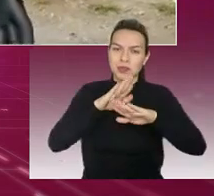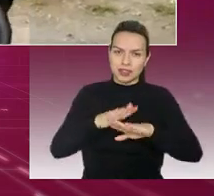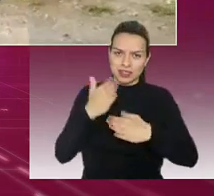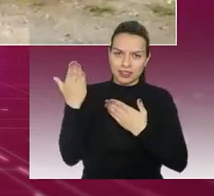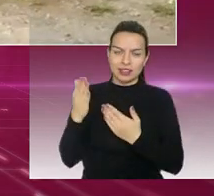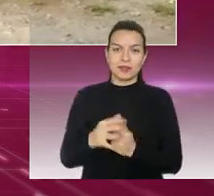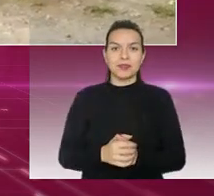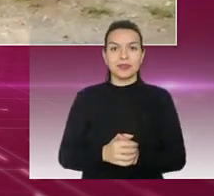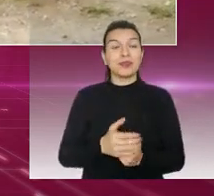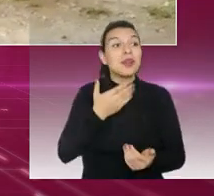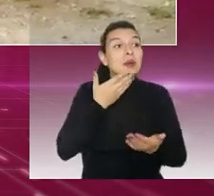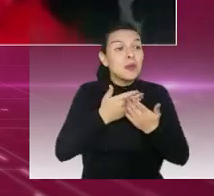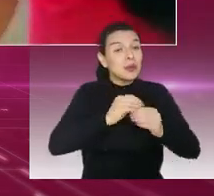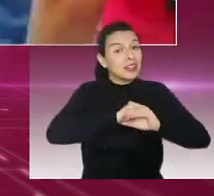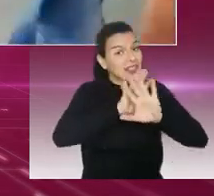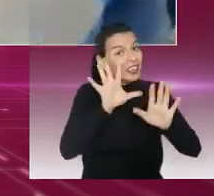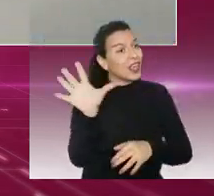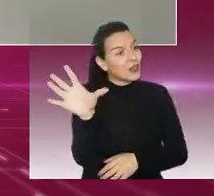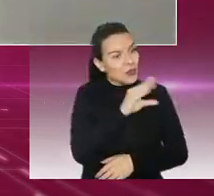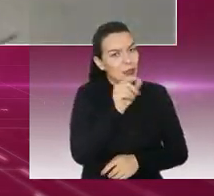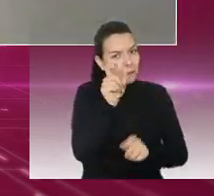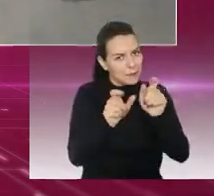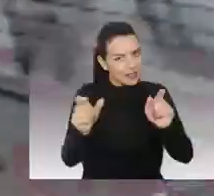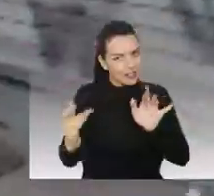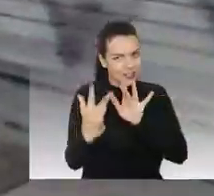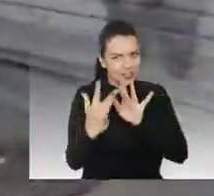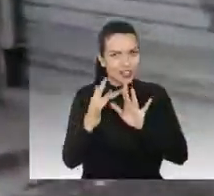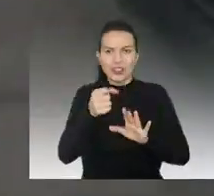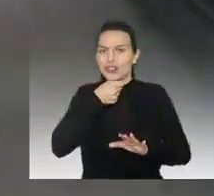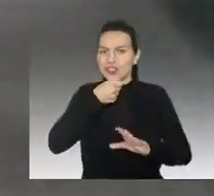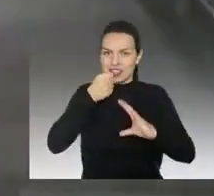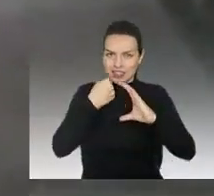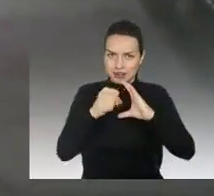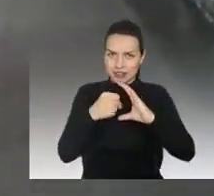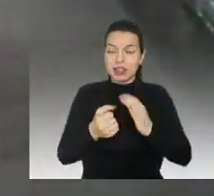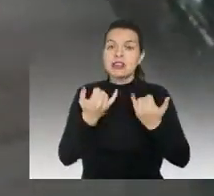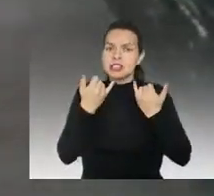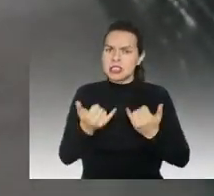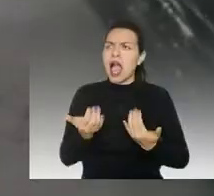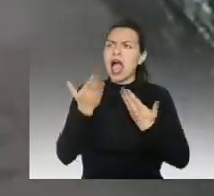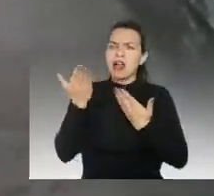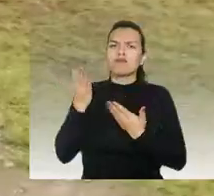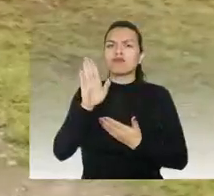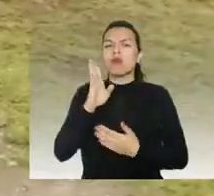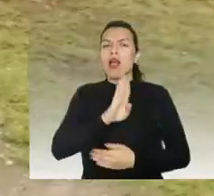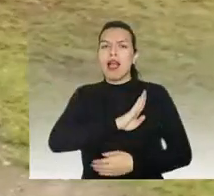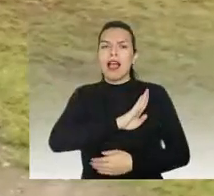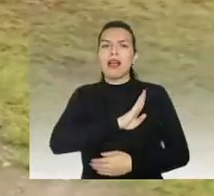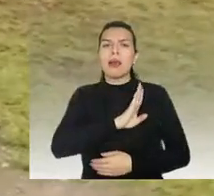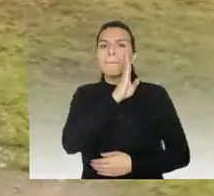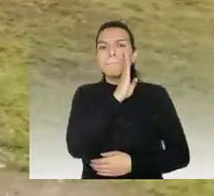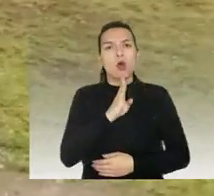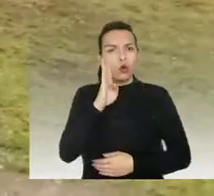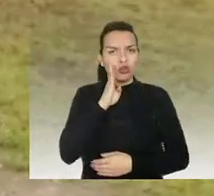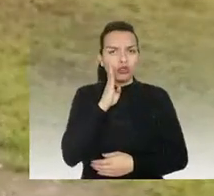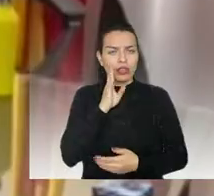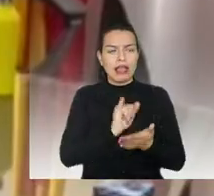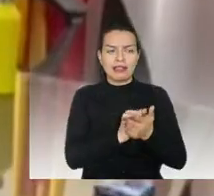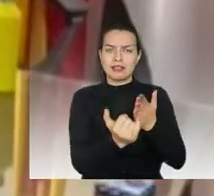buen día a todos los que se conectan a través de noticias capital estuvimos hablando con la alcaldesa de bosa y esto fue lo que nos manifestó